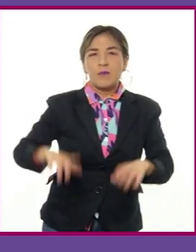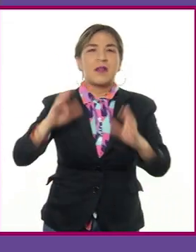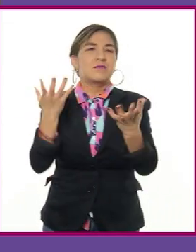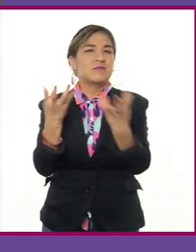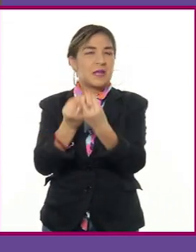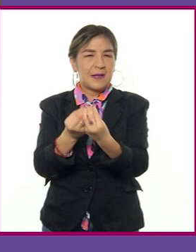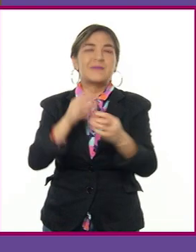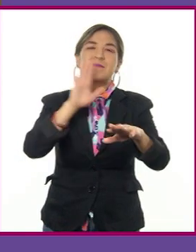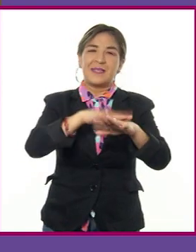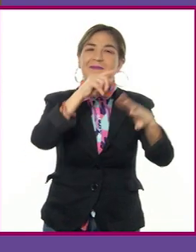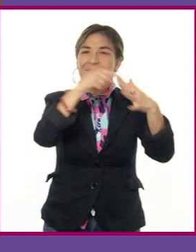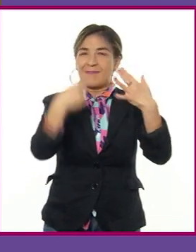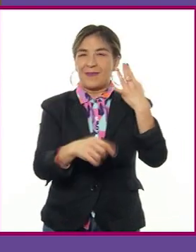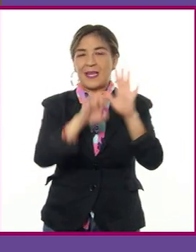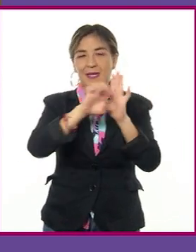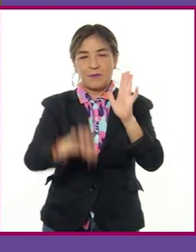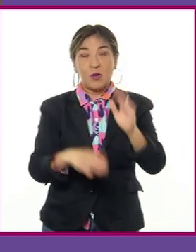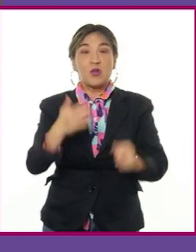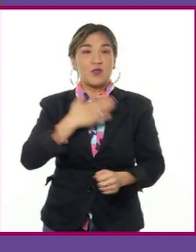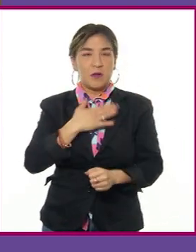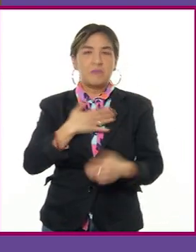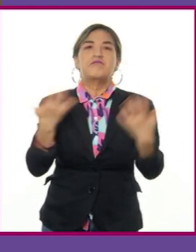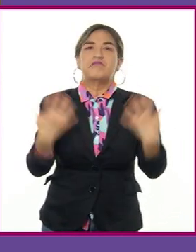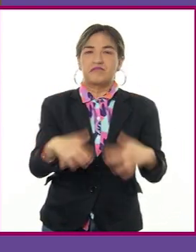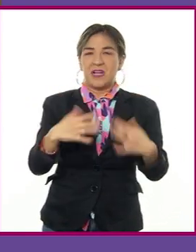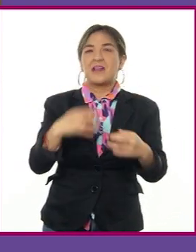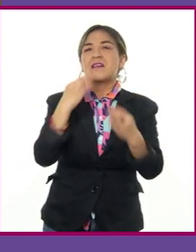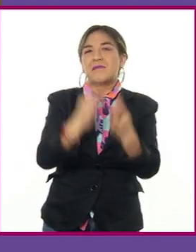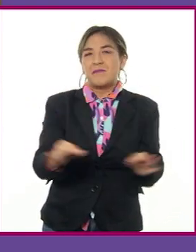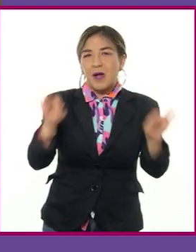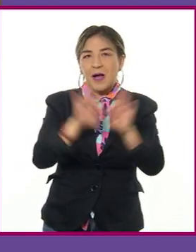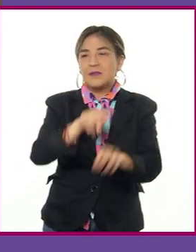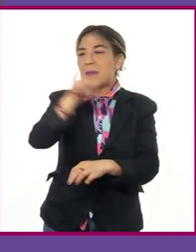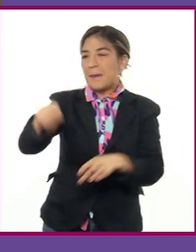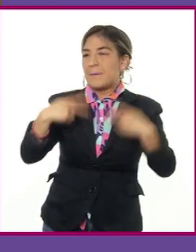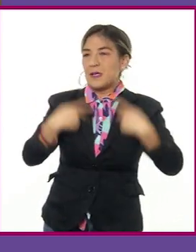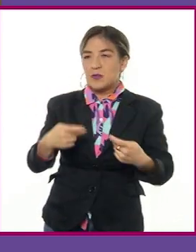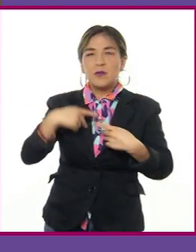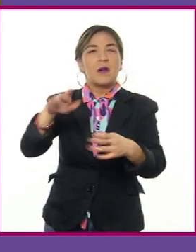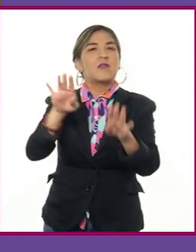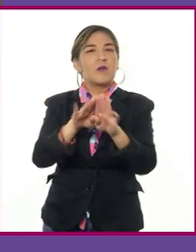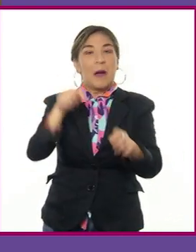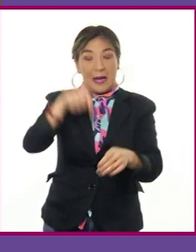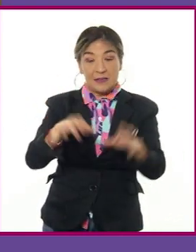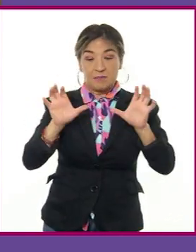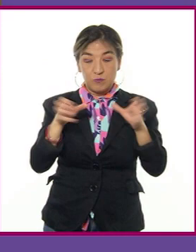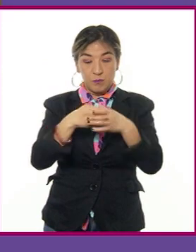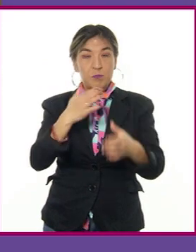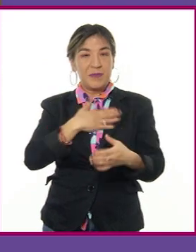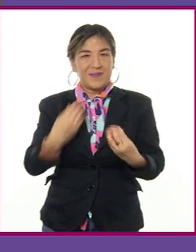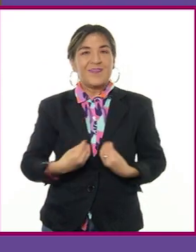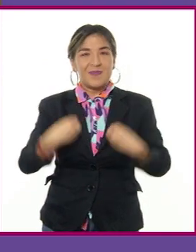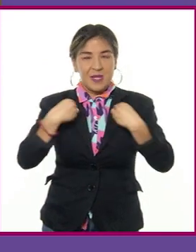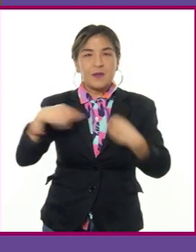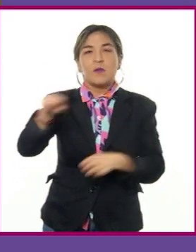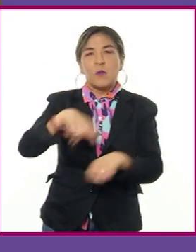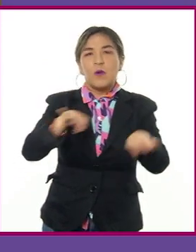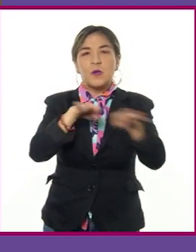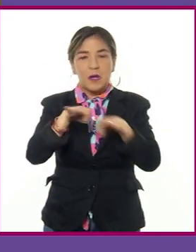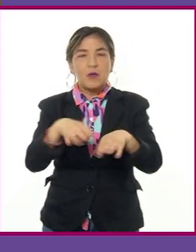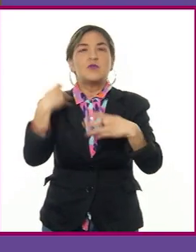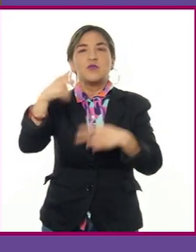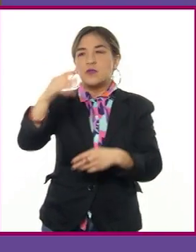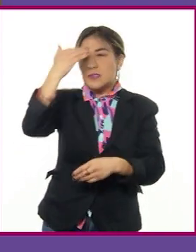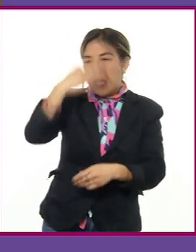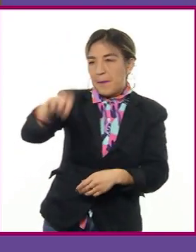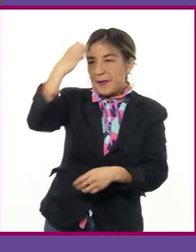ejemplos. Para mí es un privilegio contar con servidoras y servidores públicos en mi comunidad, ya que ellos dedican su tiempo y